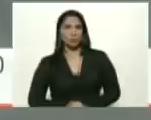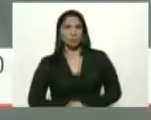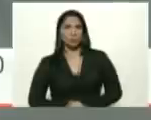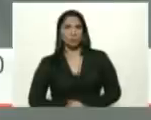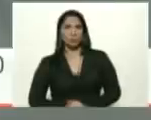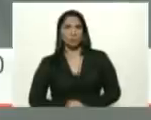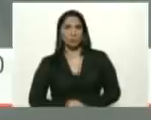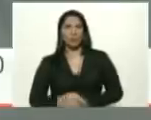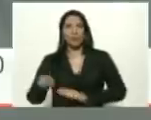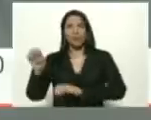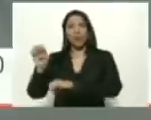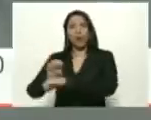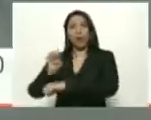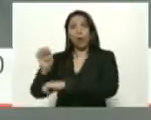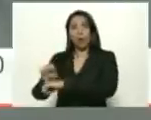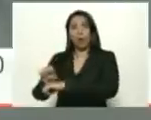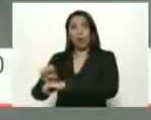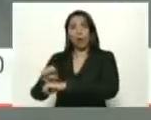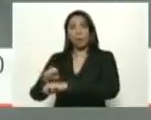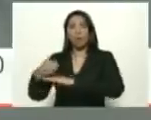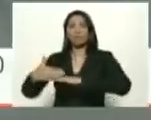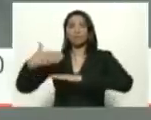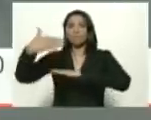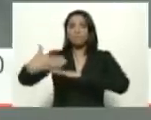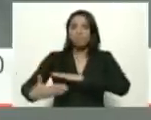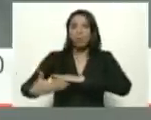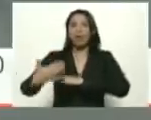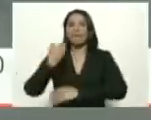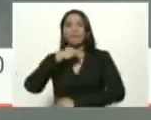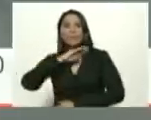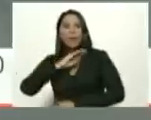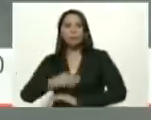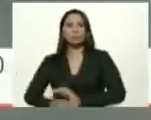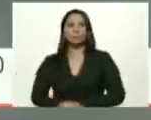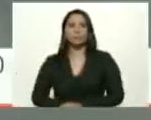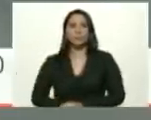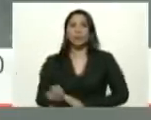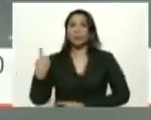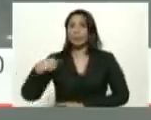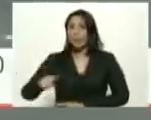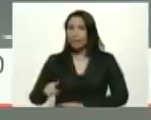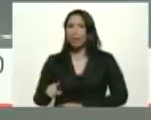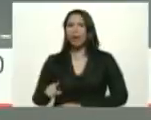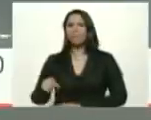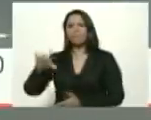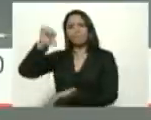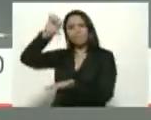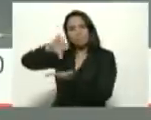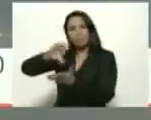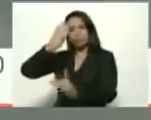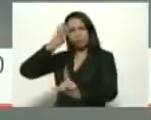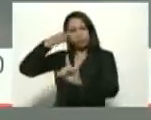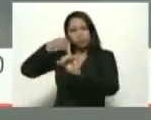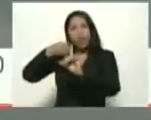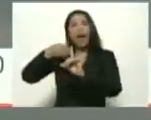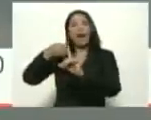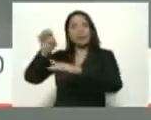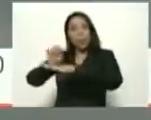La economía de la pospandemia tendrá que poner su acento en la economía